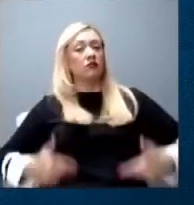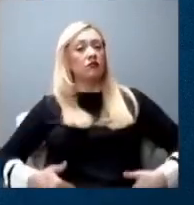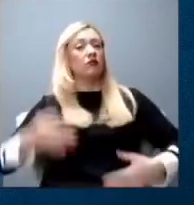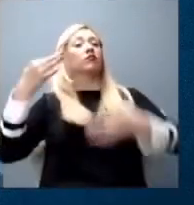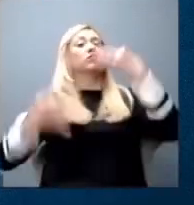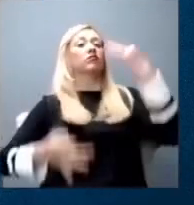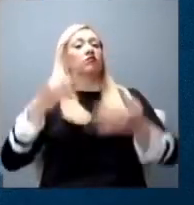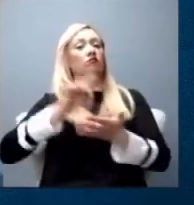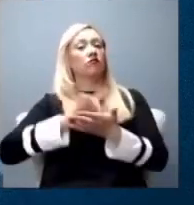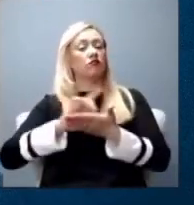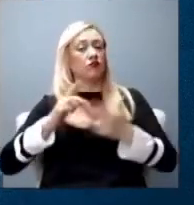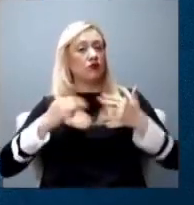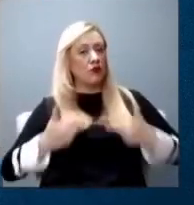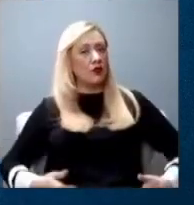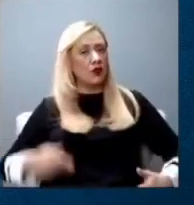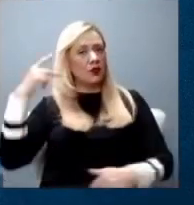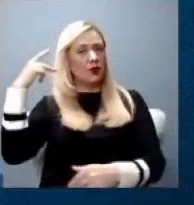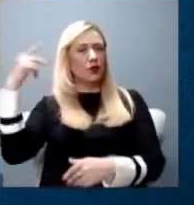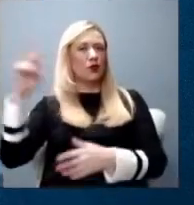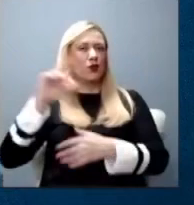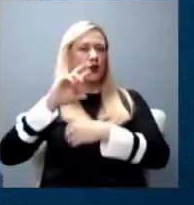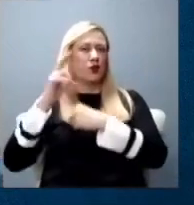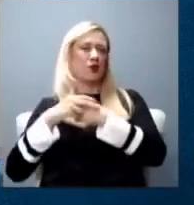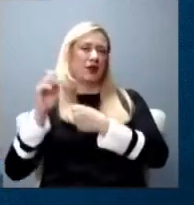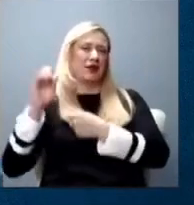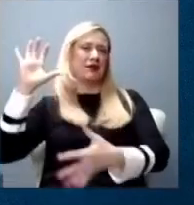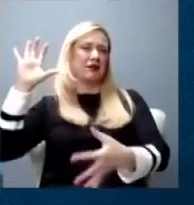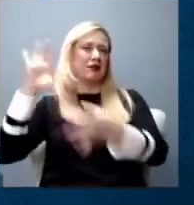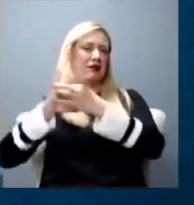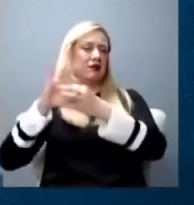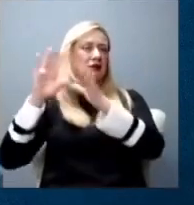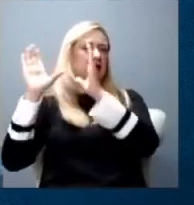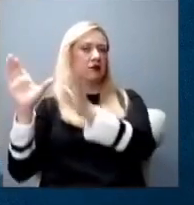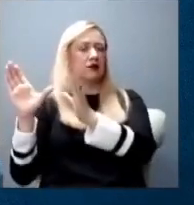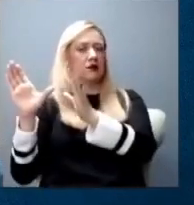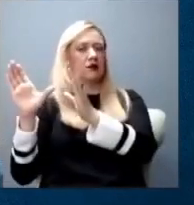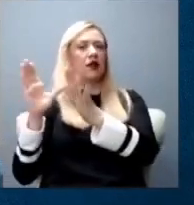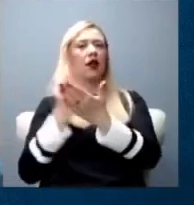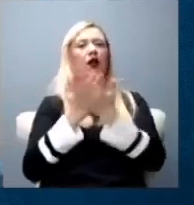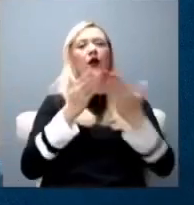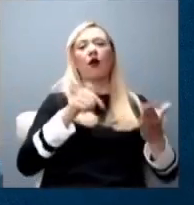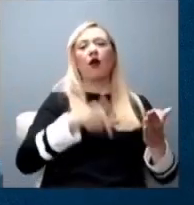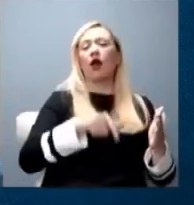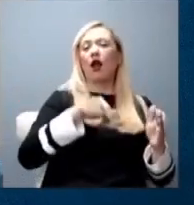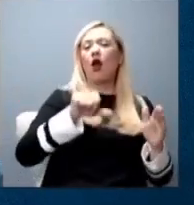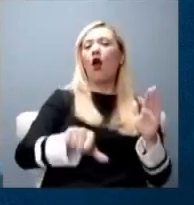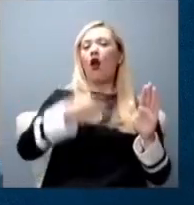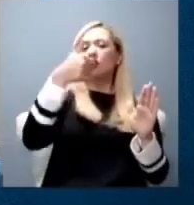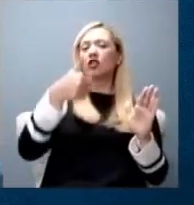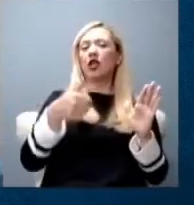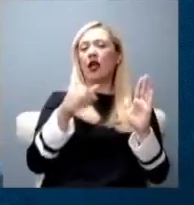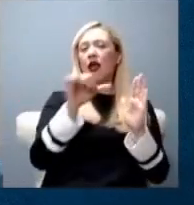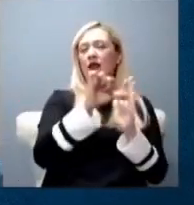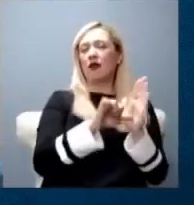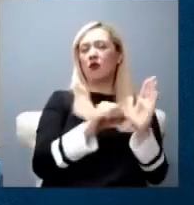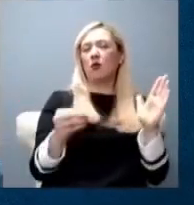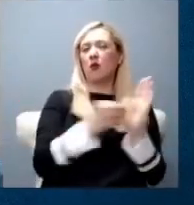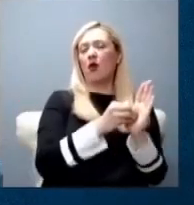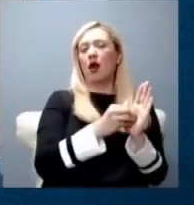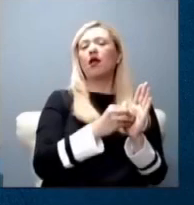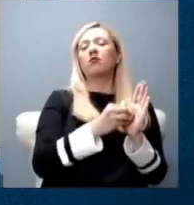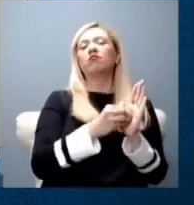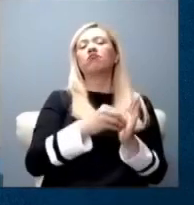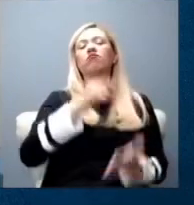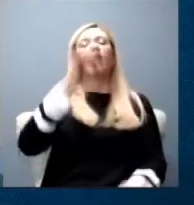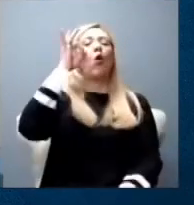11 al Convenio de Derechos Humanos europeo modificó esto y creó un único Tribunal Europeo